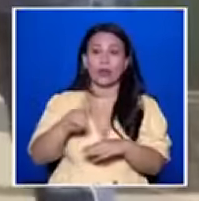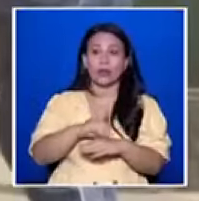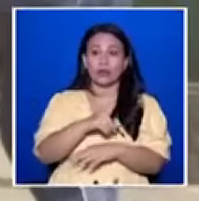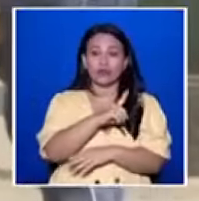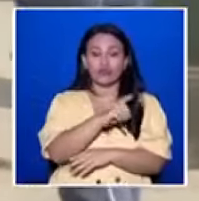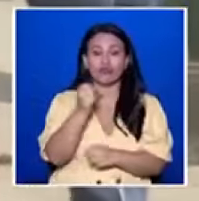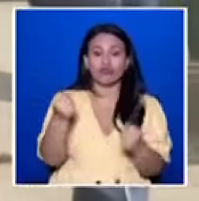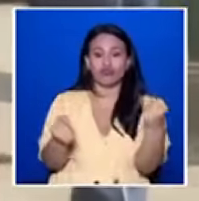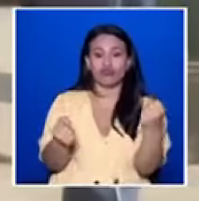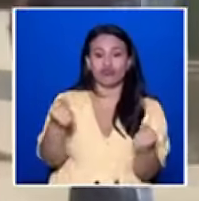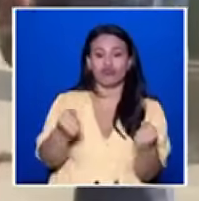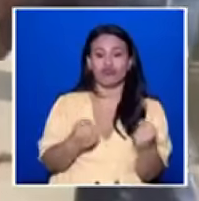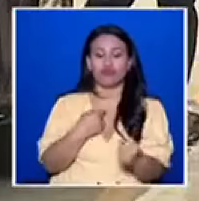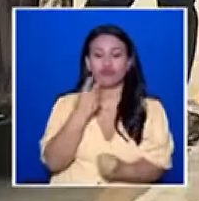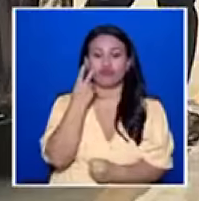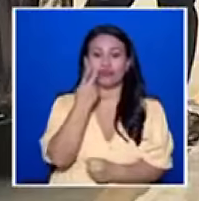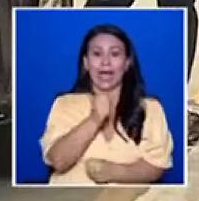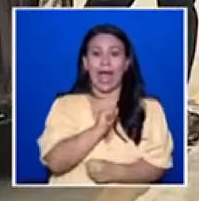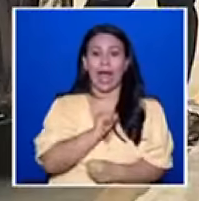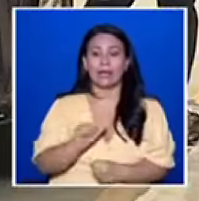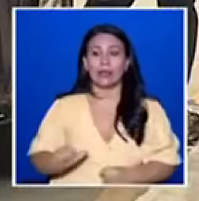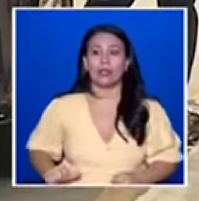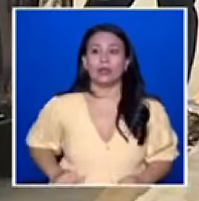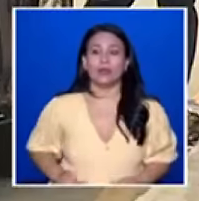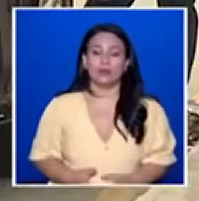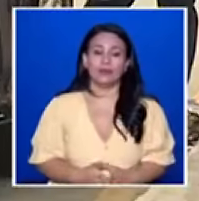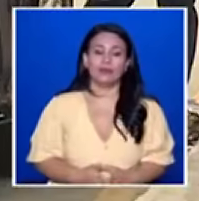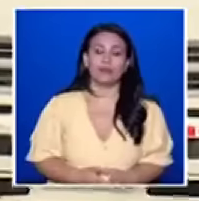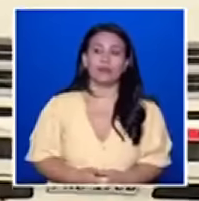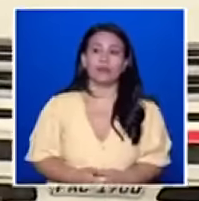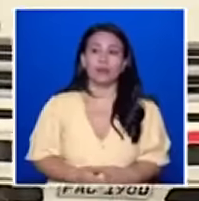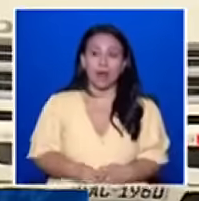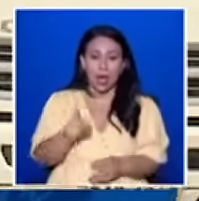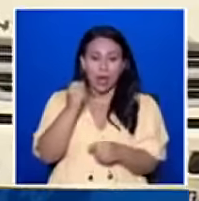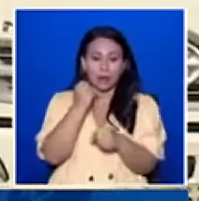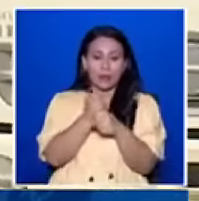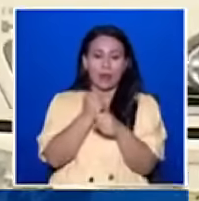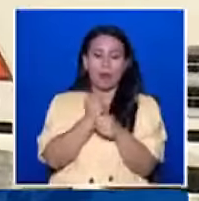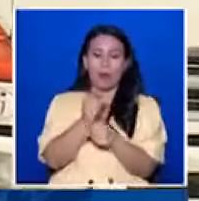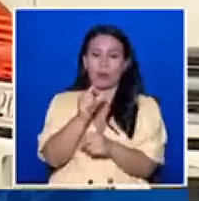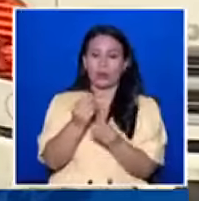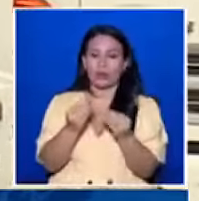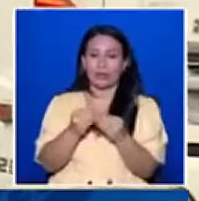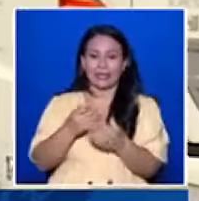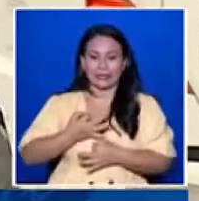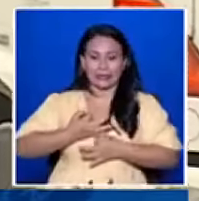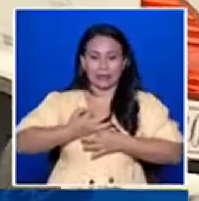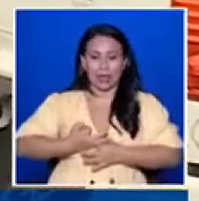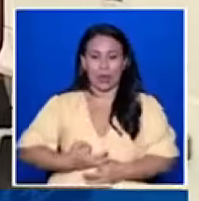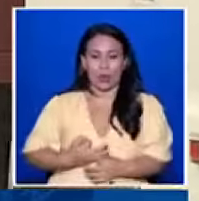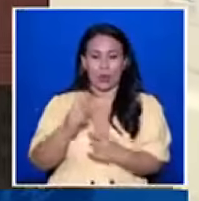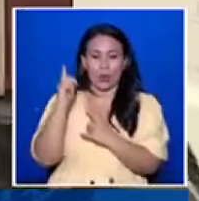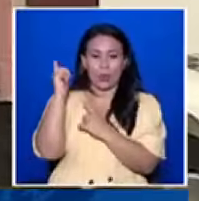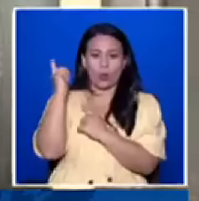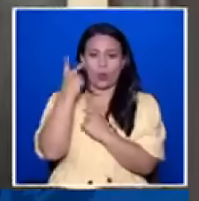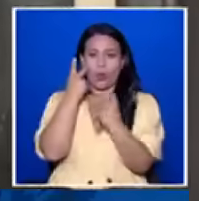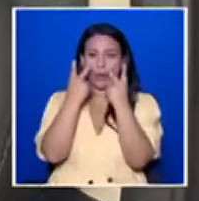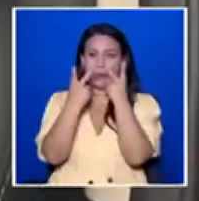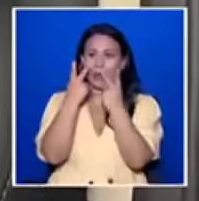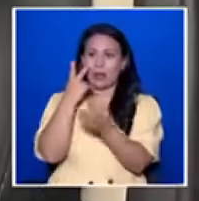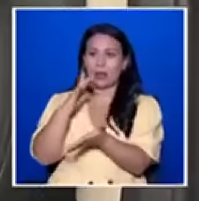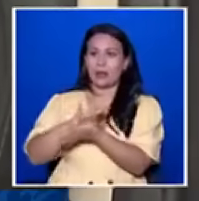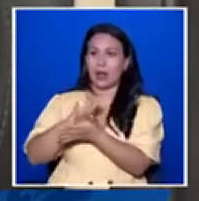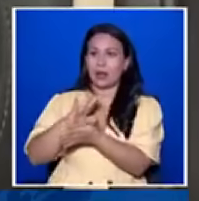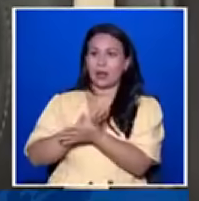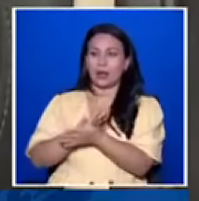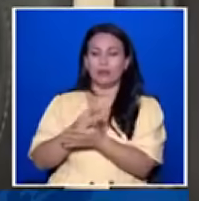están expuestos a actos delictivos. Estos operativos ya nos dan un poquito como más de seguridad y ya nos sentimos un poco más tranquilos. No me